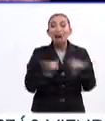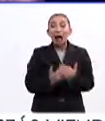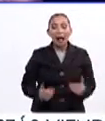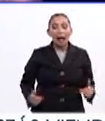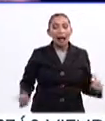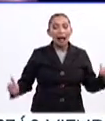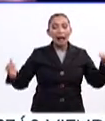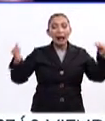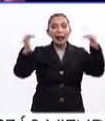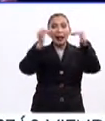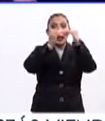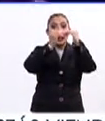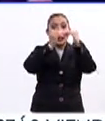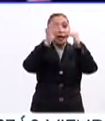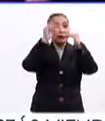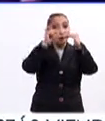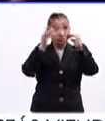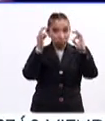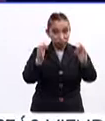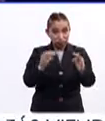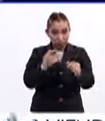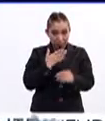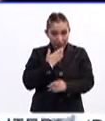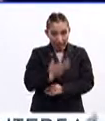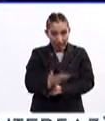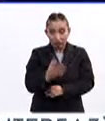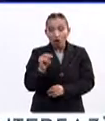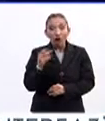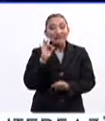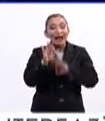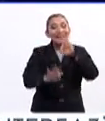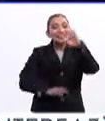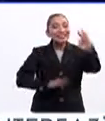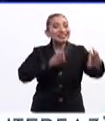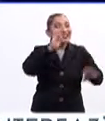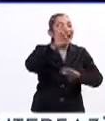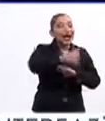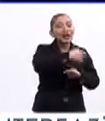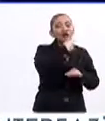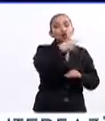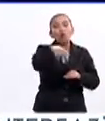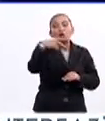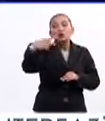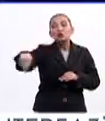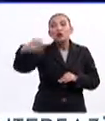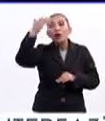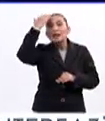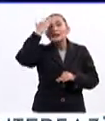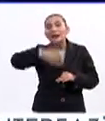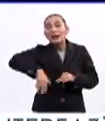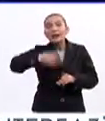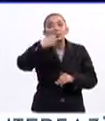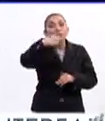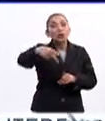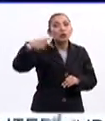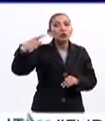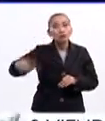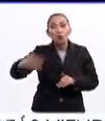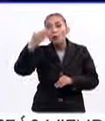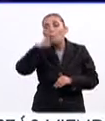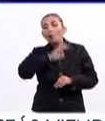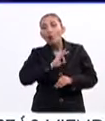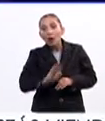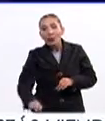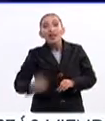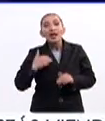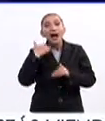nivel no es lo más equitativo, es más bien tratarnos a cada uno de acuerdo a lo que sabemos, de acuerdo a nuestras